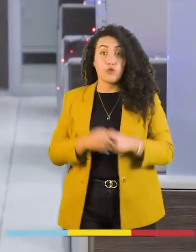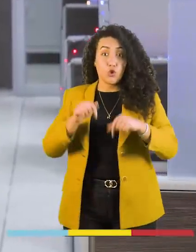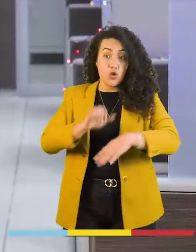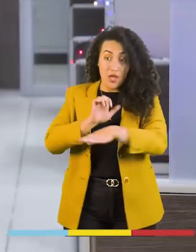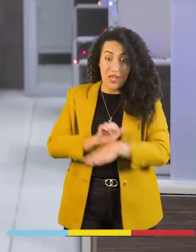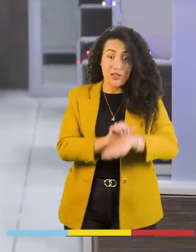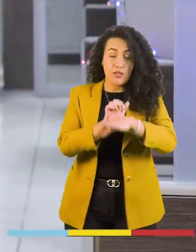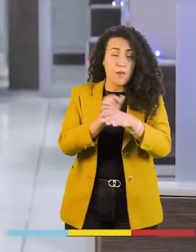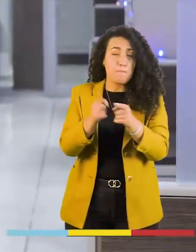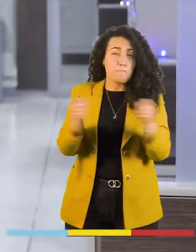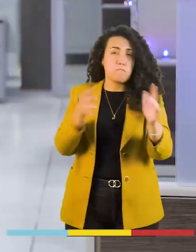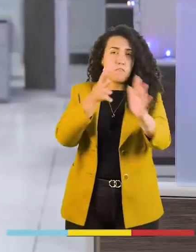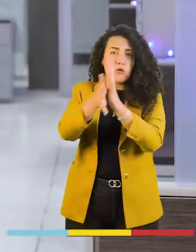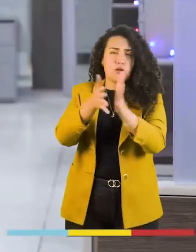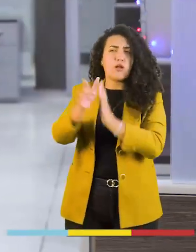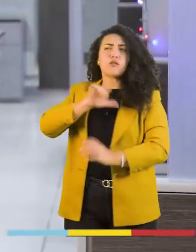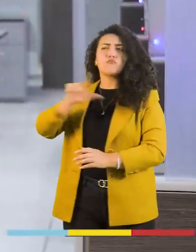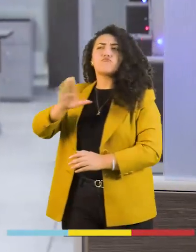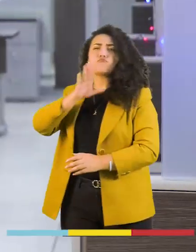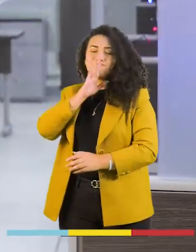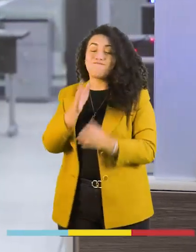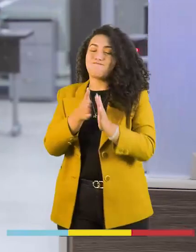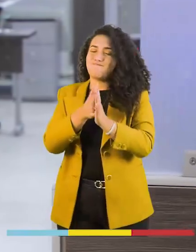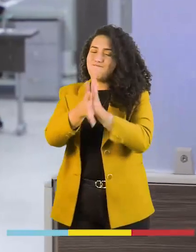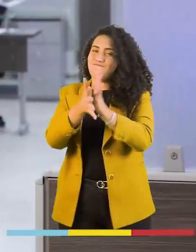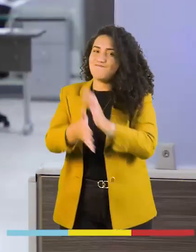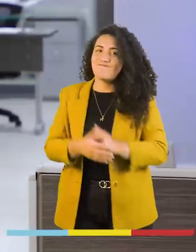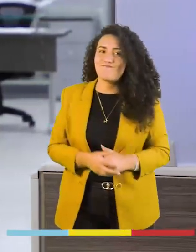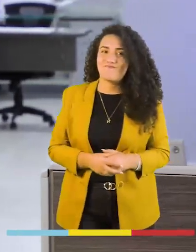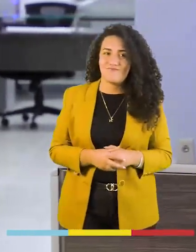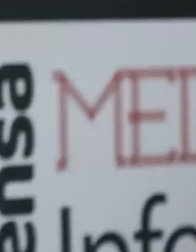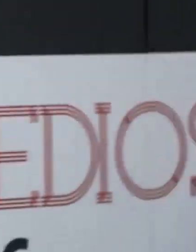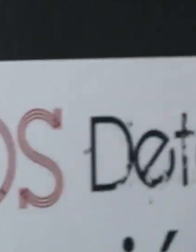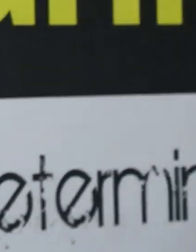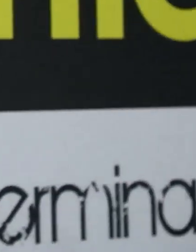un poco más acerca de estas entidades y de quienes las lideran.